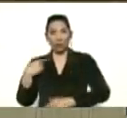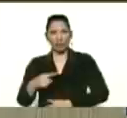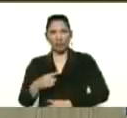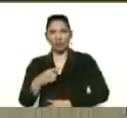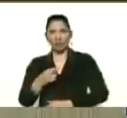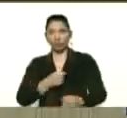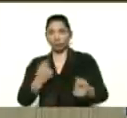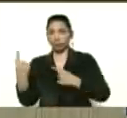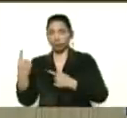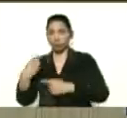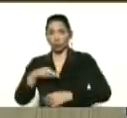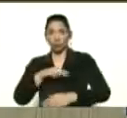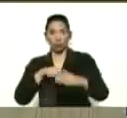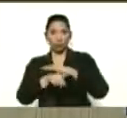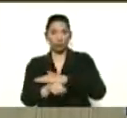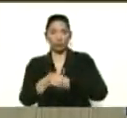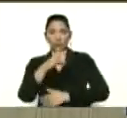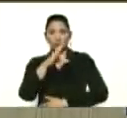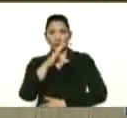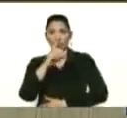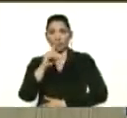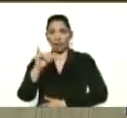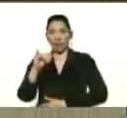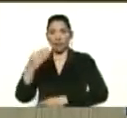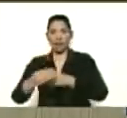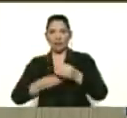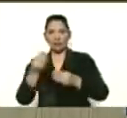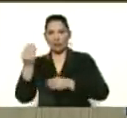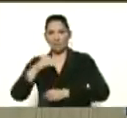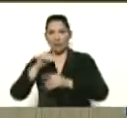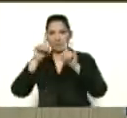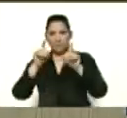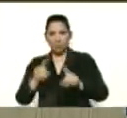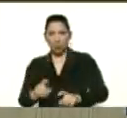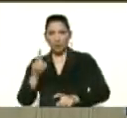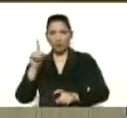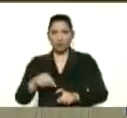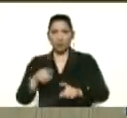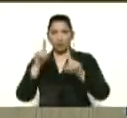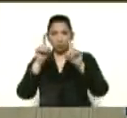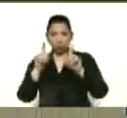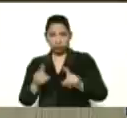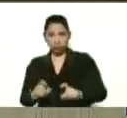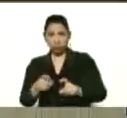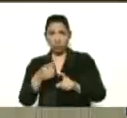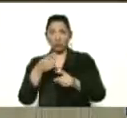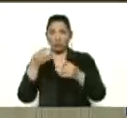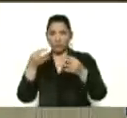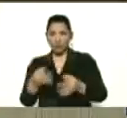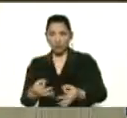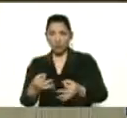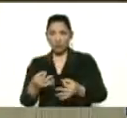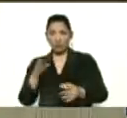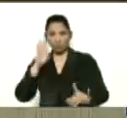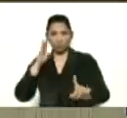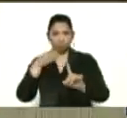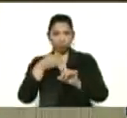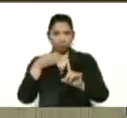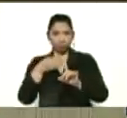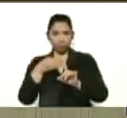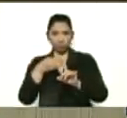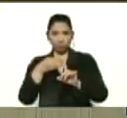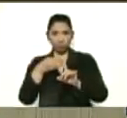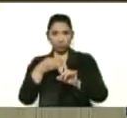llevamos y lo ingresamos en un CDI para hacerles más pruebas, incluidas las pruebas diagnósticas definitivas, pues nos permite abordar los casos de